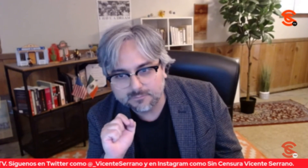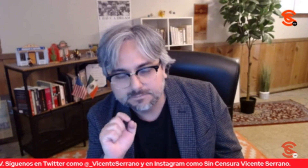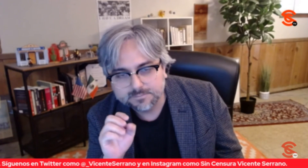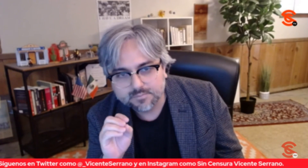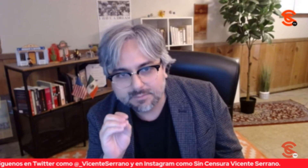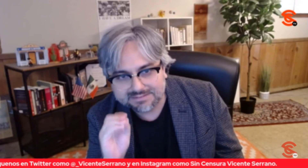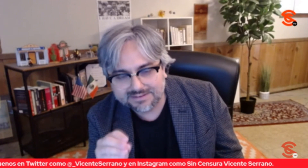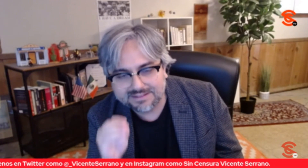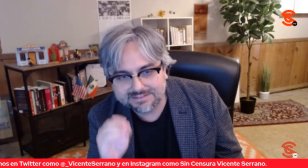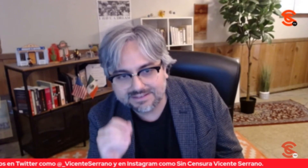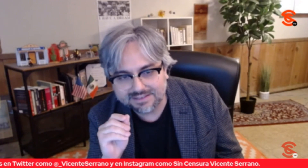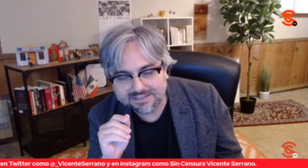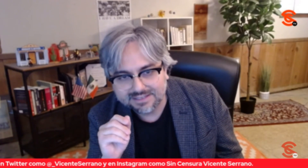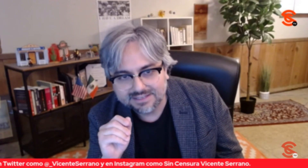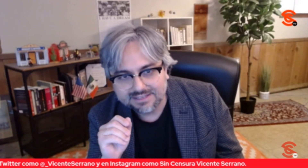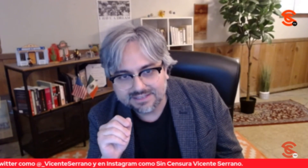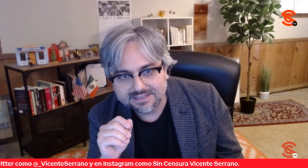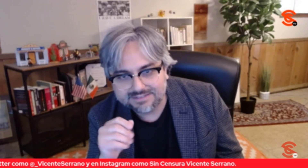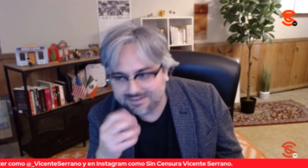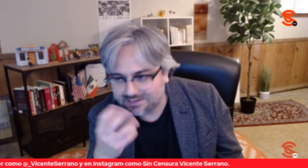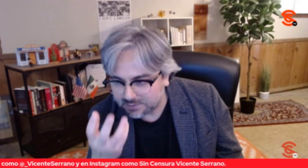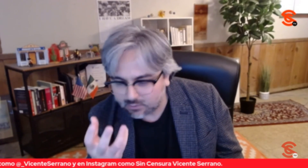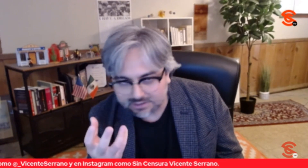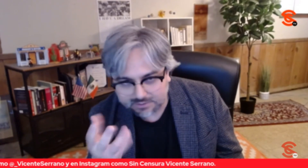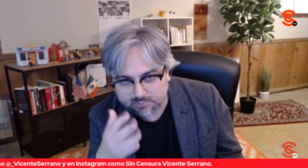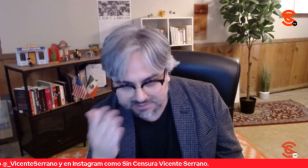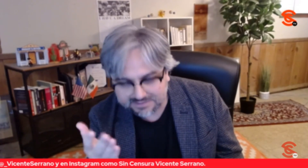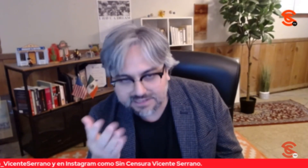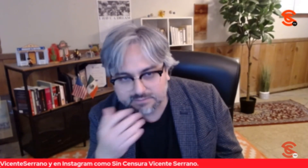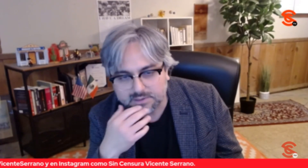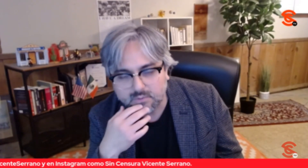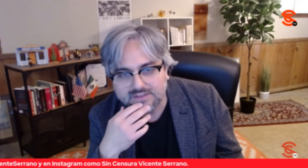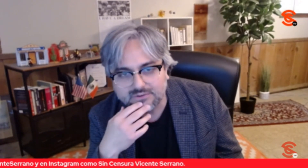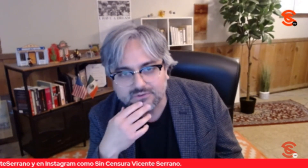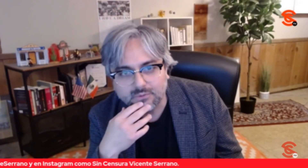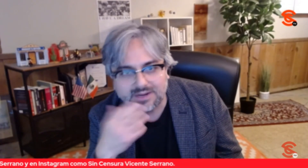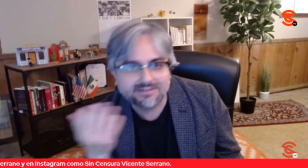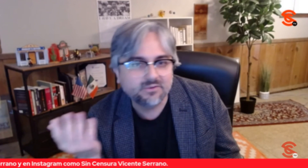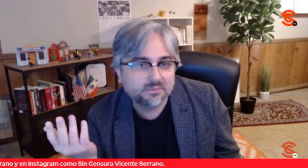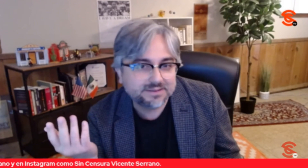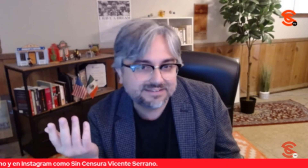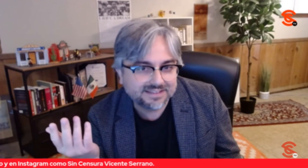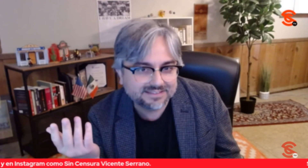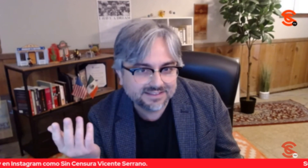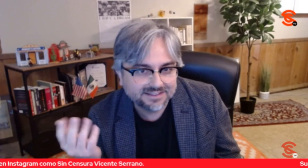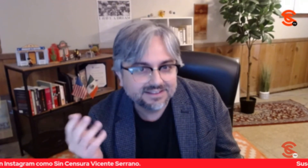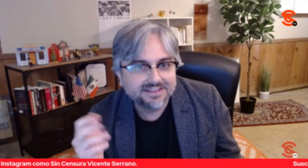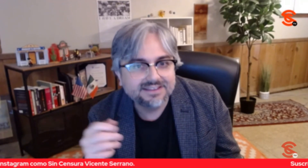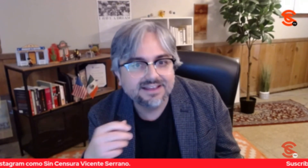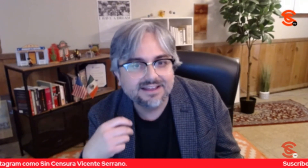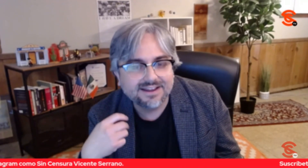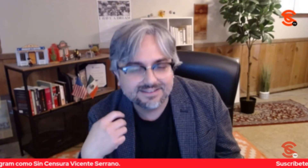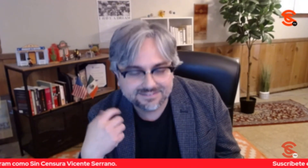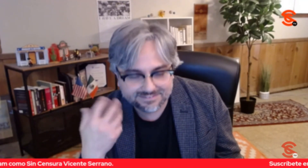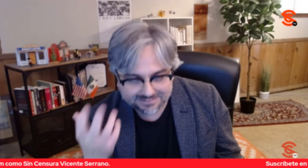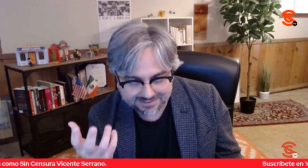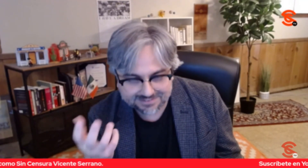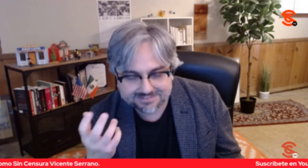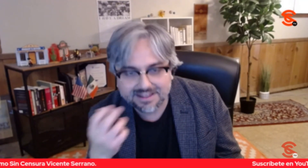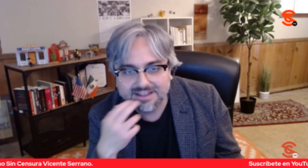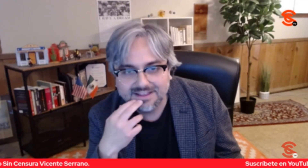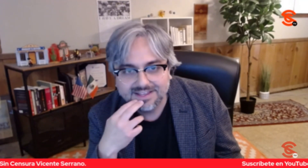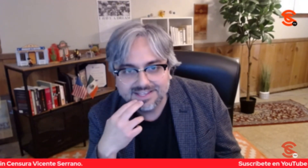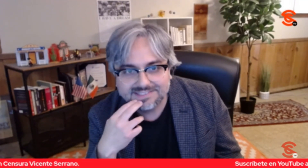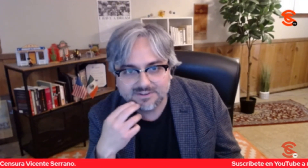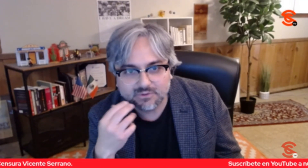el momento, va a ser desde que después de hacer la especulación sobre la salud del presidente, al hacer